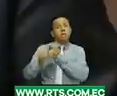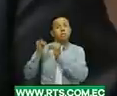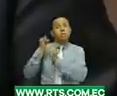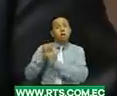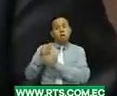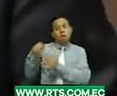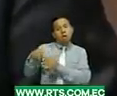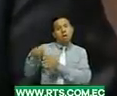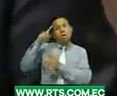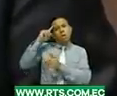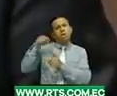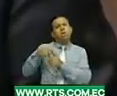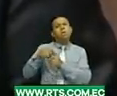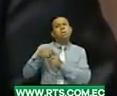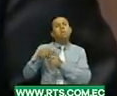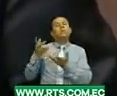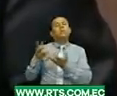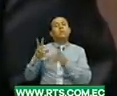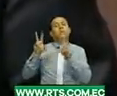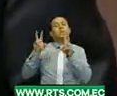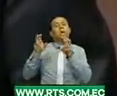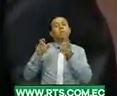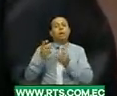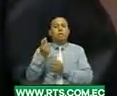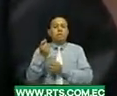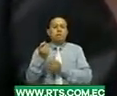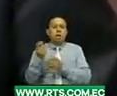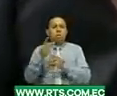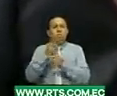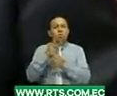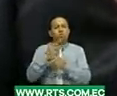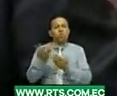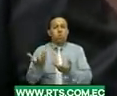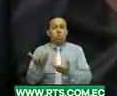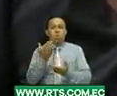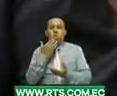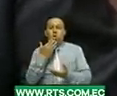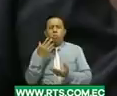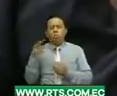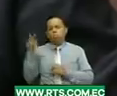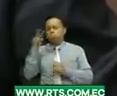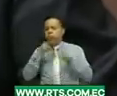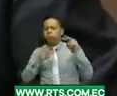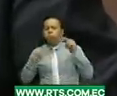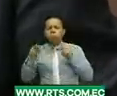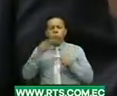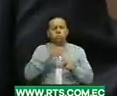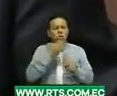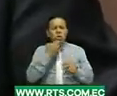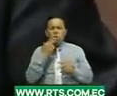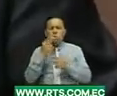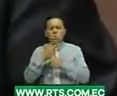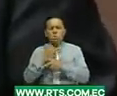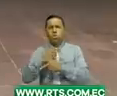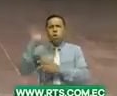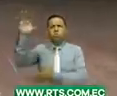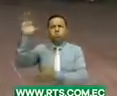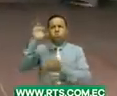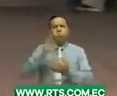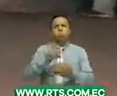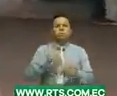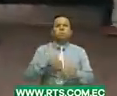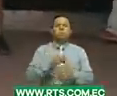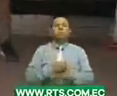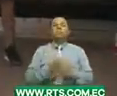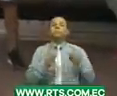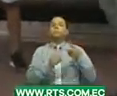seguir la ruta del dinero de la corrupción, para descubrir dónde está y poder traerlo al país. Yacu